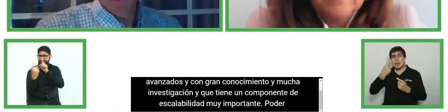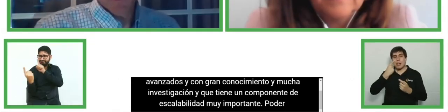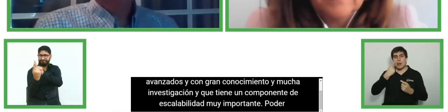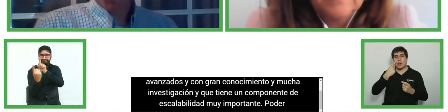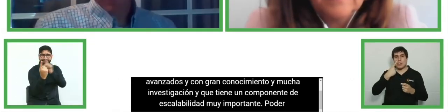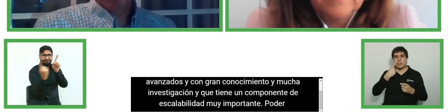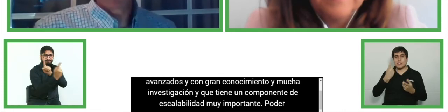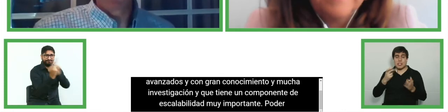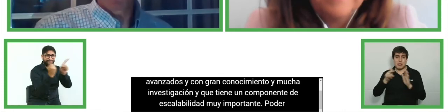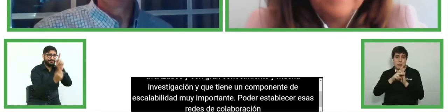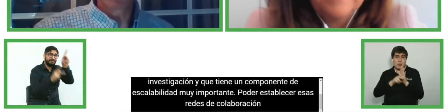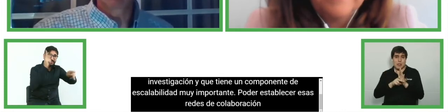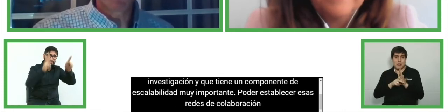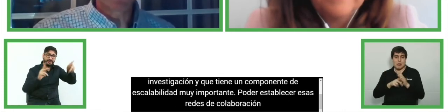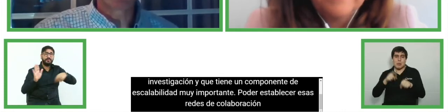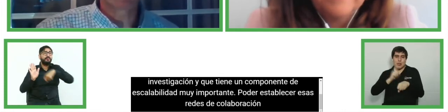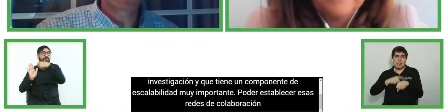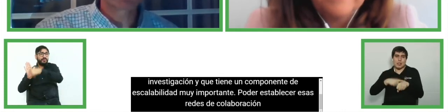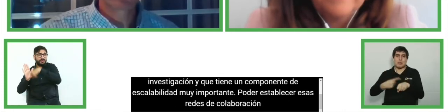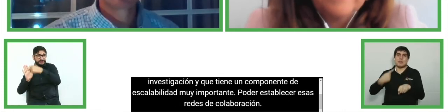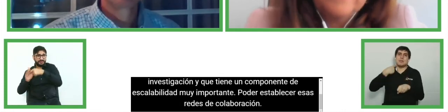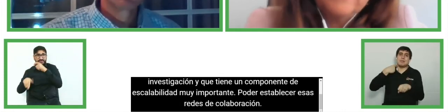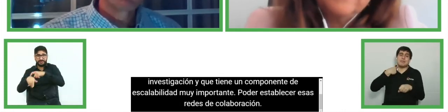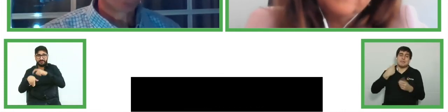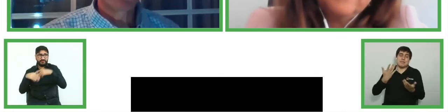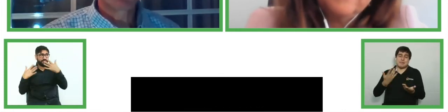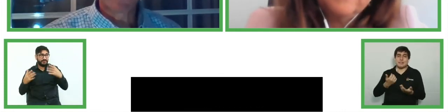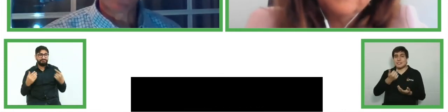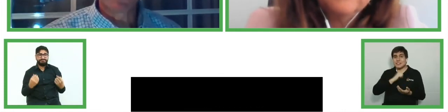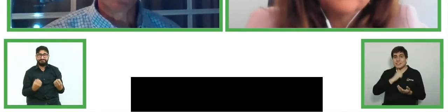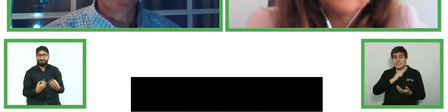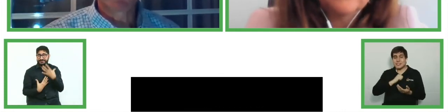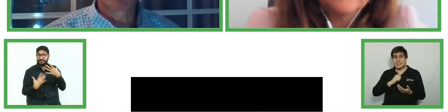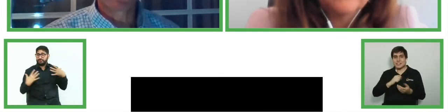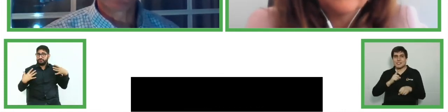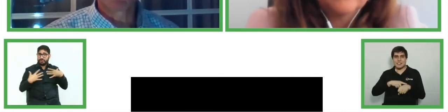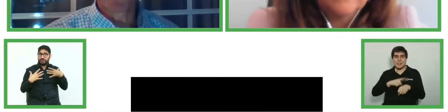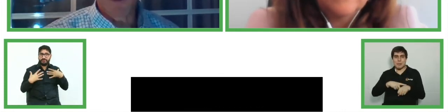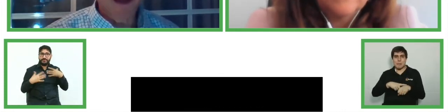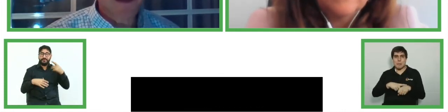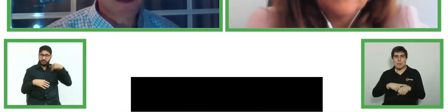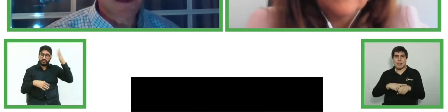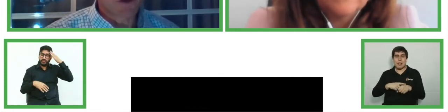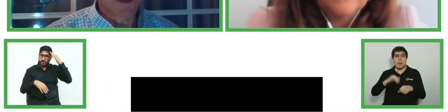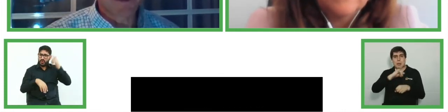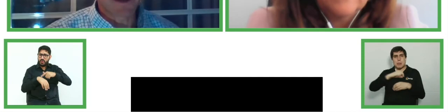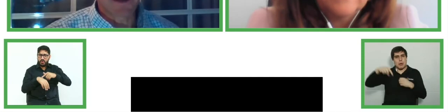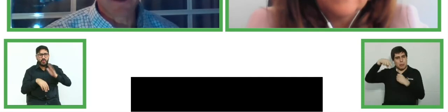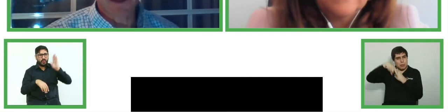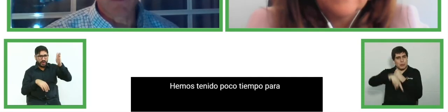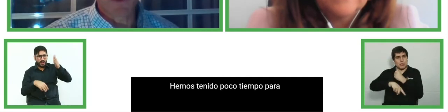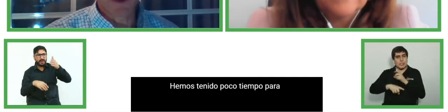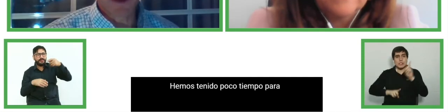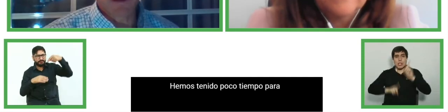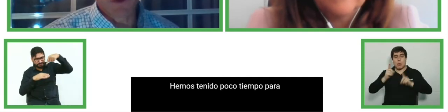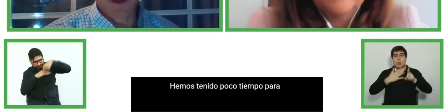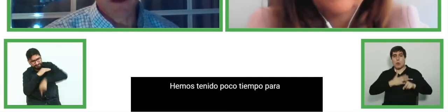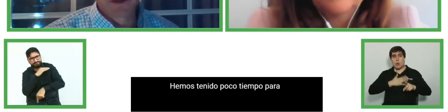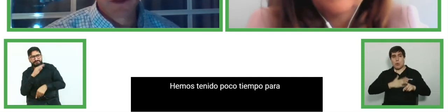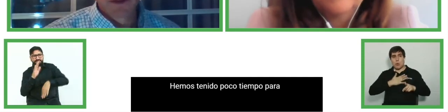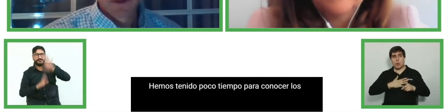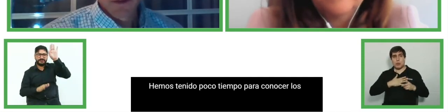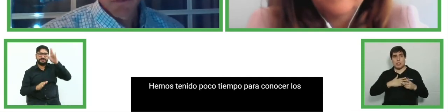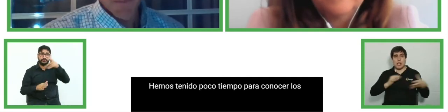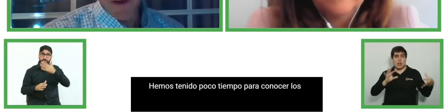de los proyectos, porque al final hemos tenido poco tiempo para conocerlos, pero para poder profundizar un poco más, desde luego, quien esté interesado, porque, como